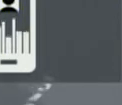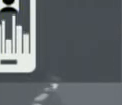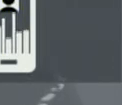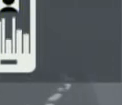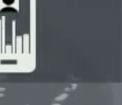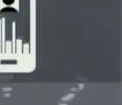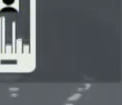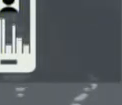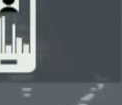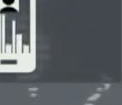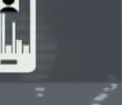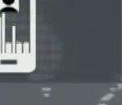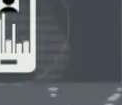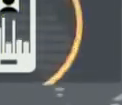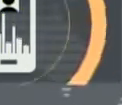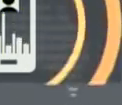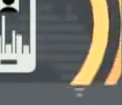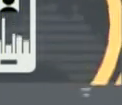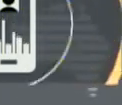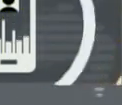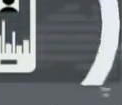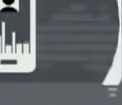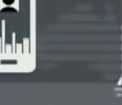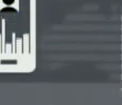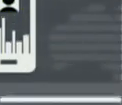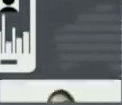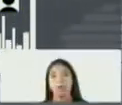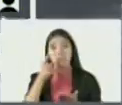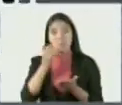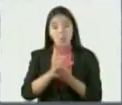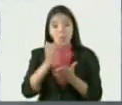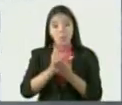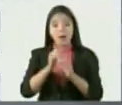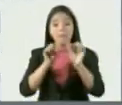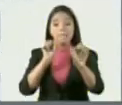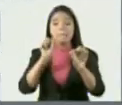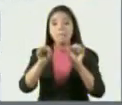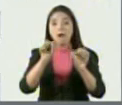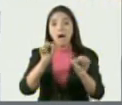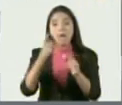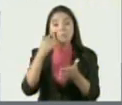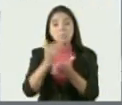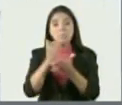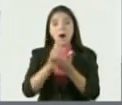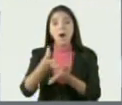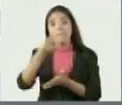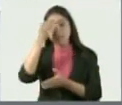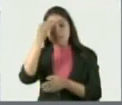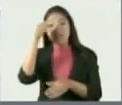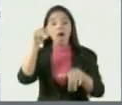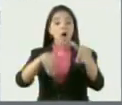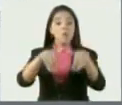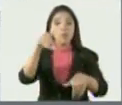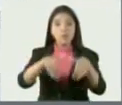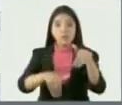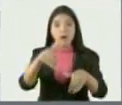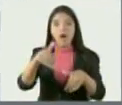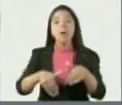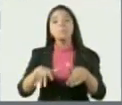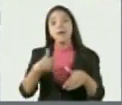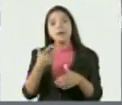que vayan a probar las máquinas, para que vayan al simulacro electoral a aprender a votar, para que se